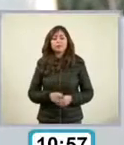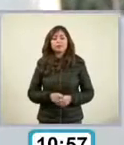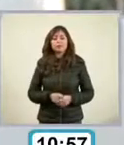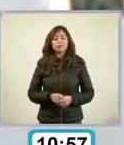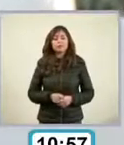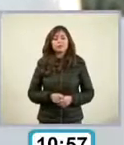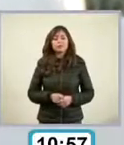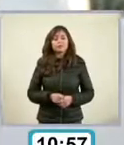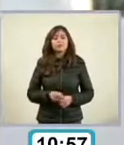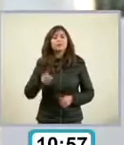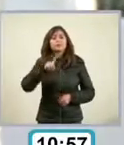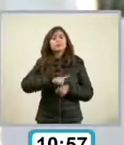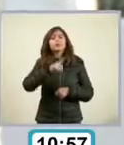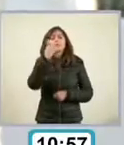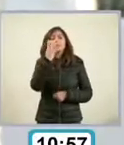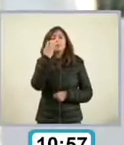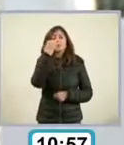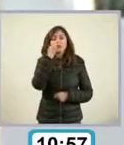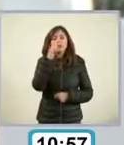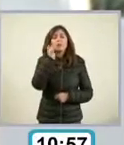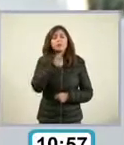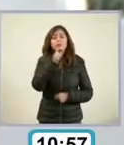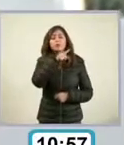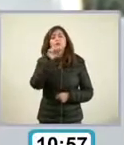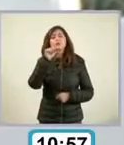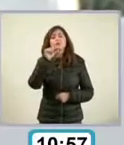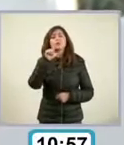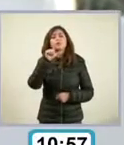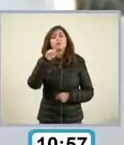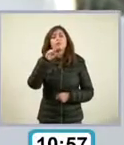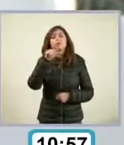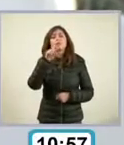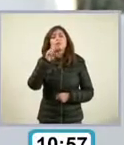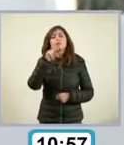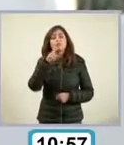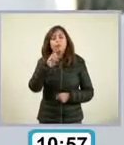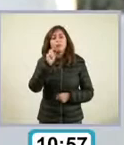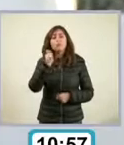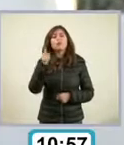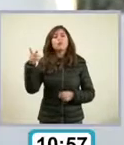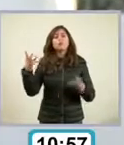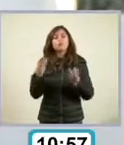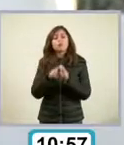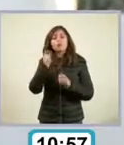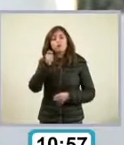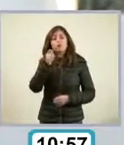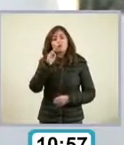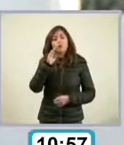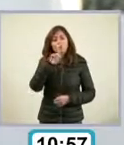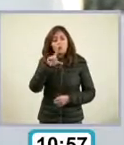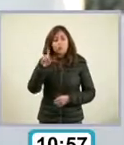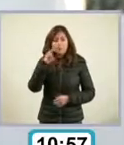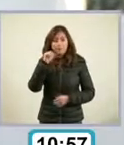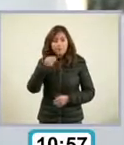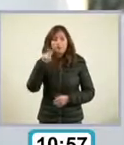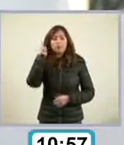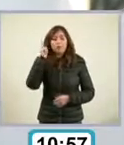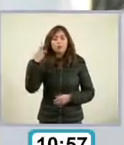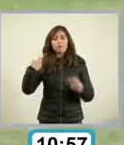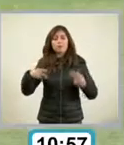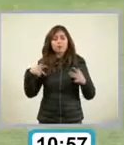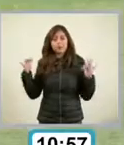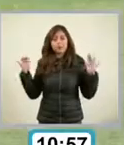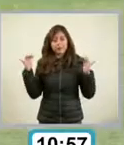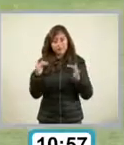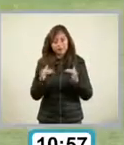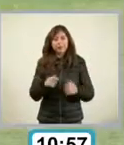una presentación el 4 de enero en Sala Madero Ujú. y va a ser un show con full band, va a estar padrísimo, espero que me acompañen.